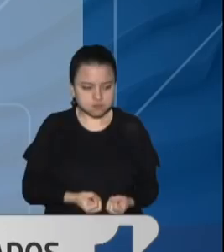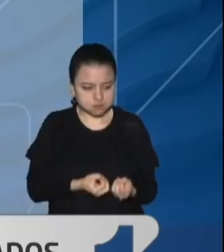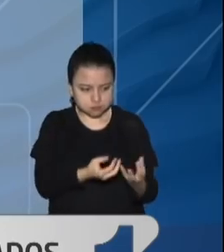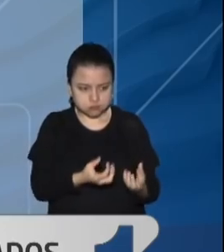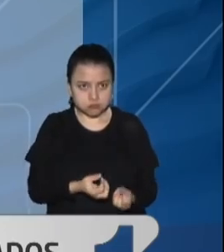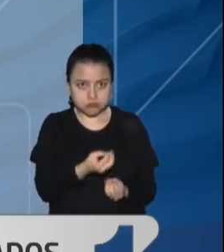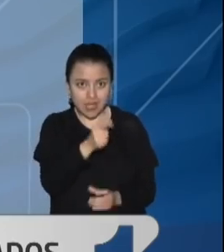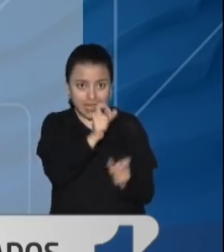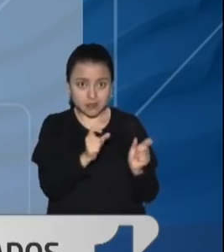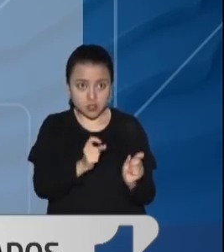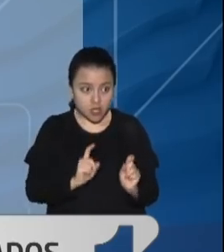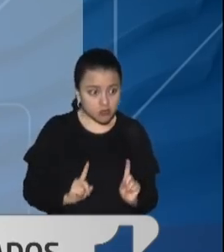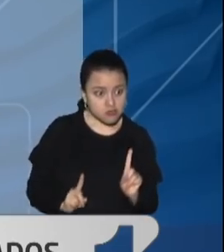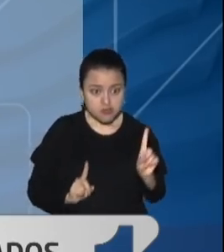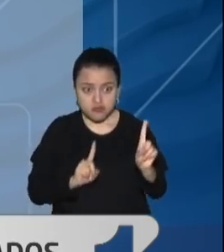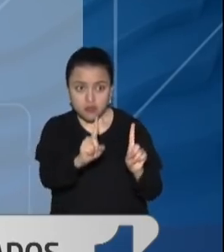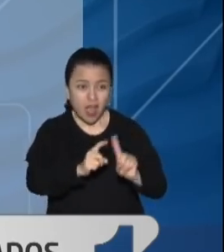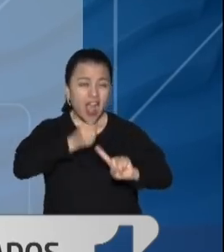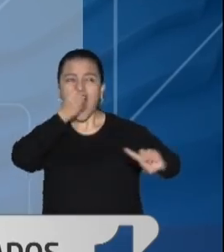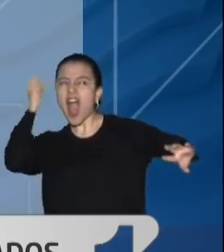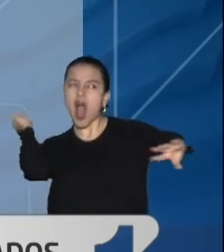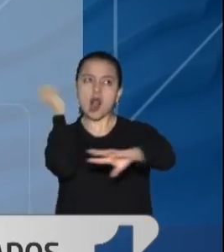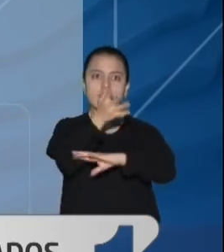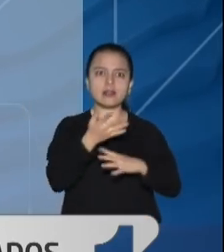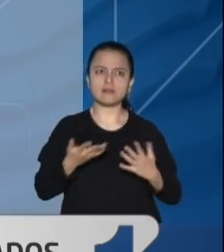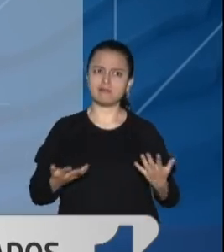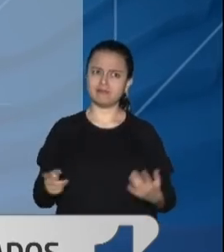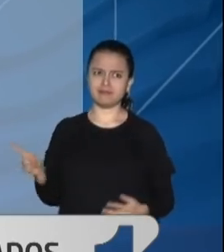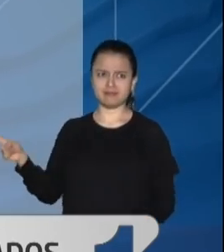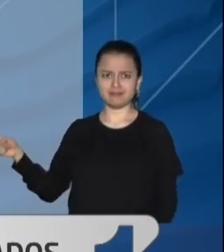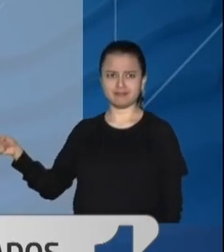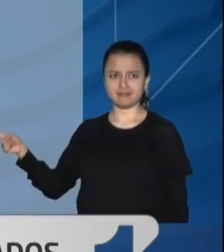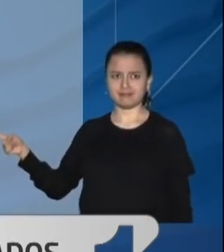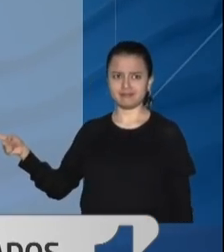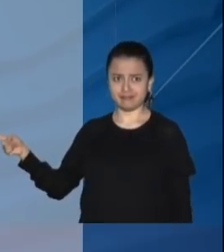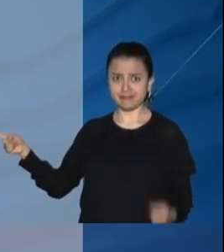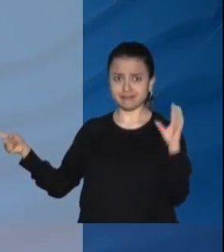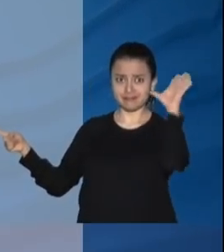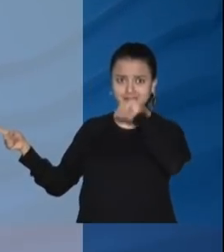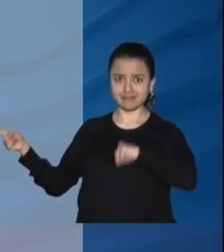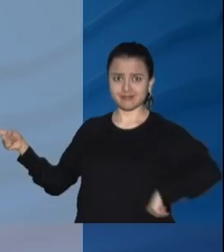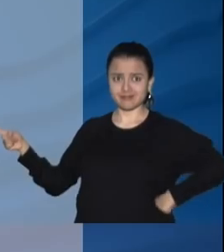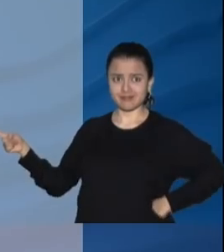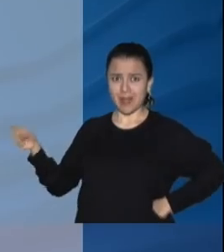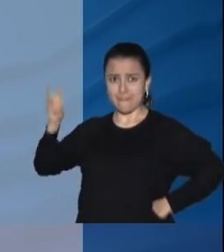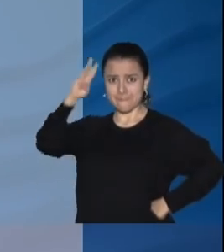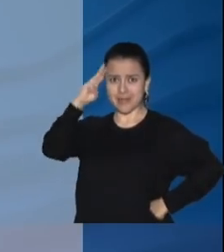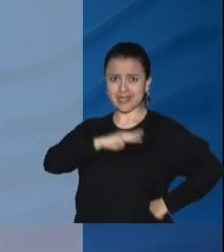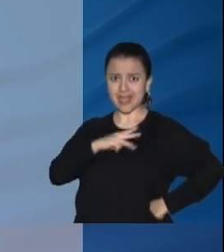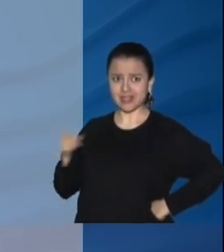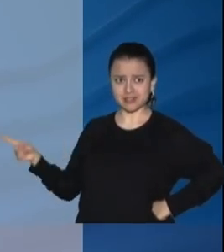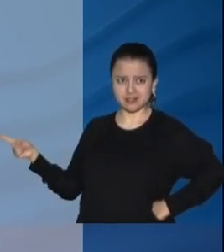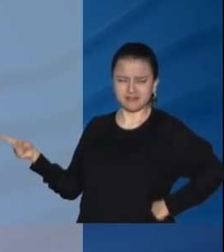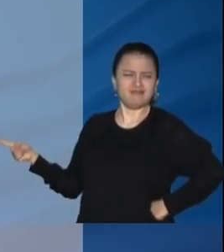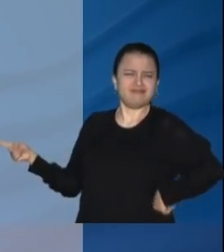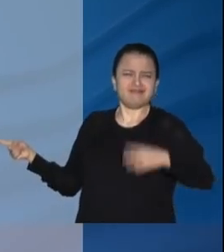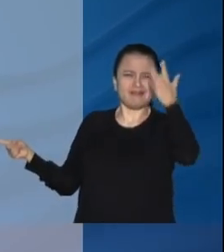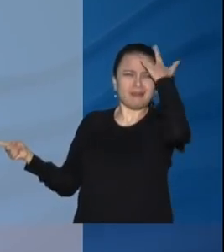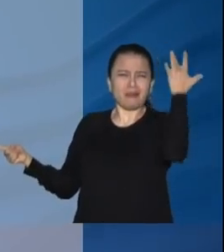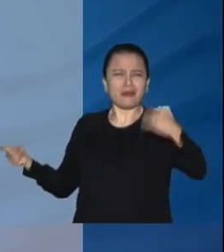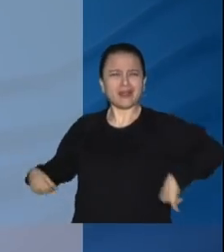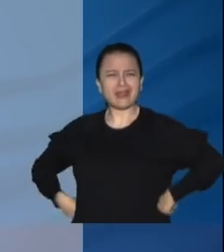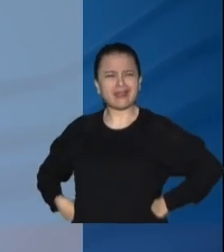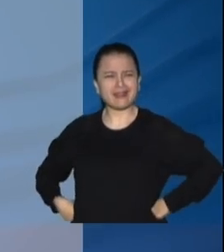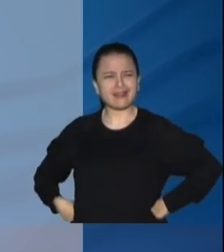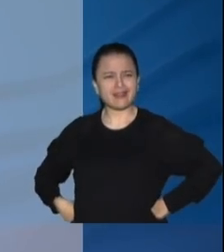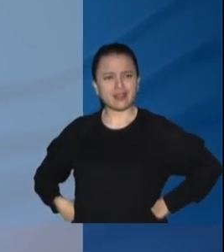mucha, pero mucha indignación al ver este video. ¿Por qué hay hombres armados al lado de miembros del ejército en Yumbo? ¿Por qué razón esos soldados no protegen